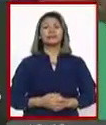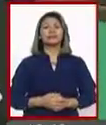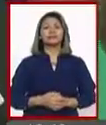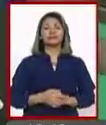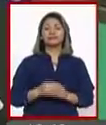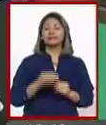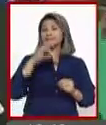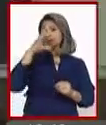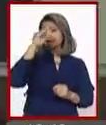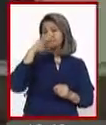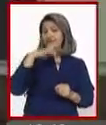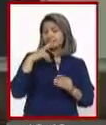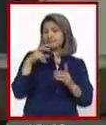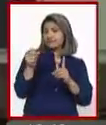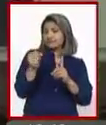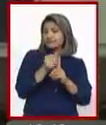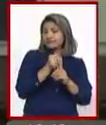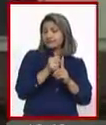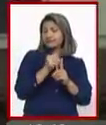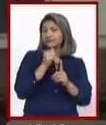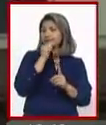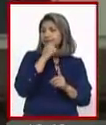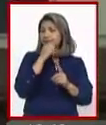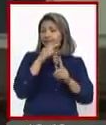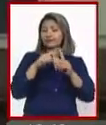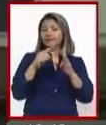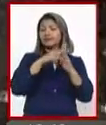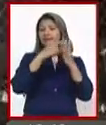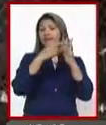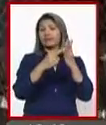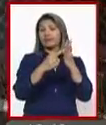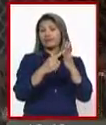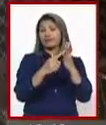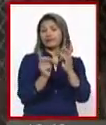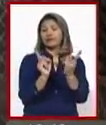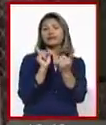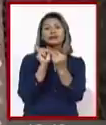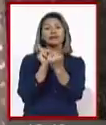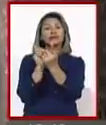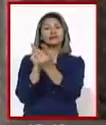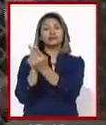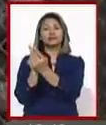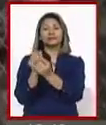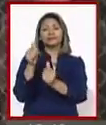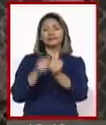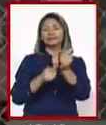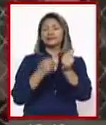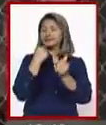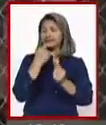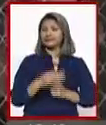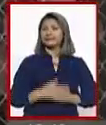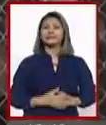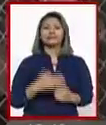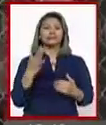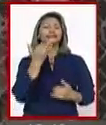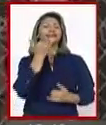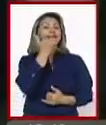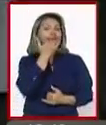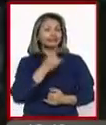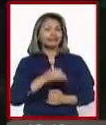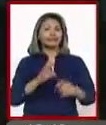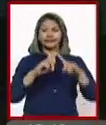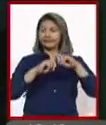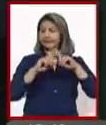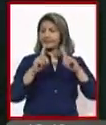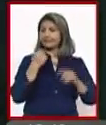policontuso la víctima. Pero eso sí, estos cuatro en la entrevista personalizada refieren de que se habrían equivocado. Pero eso